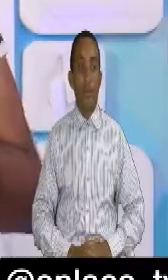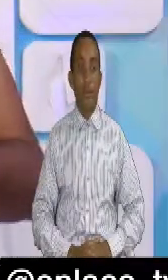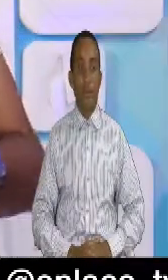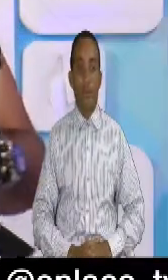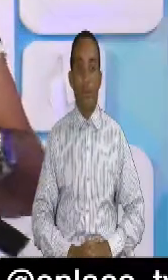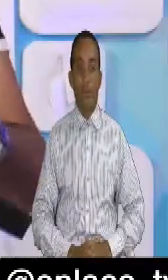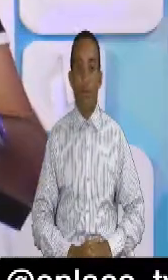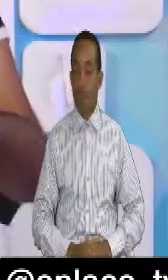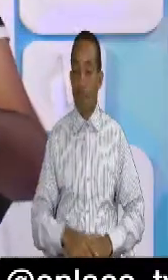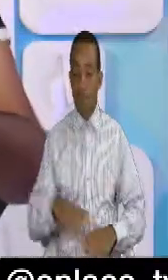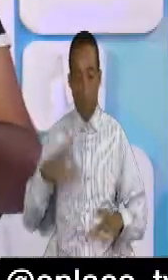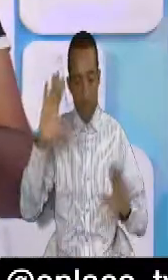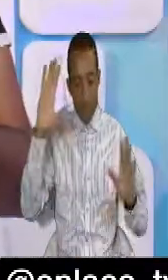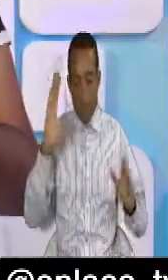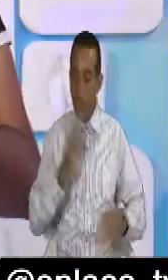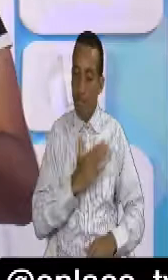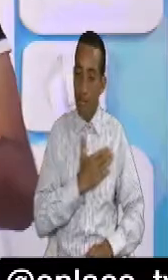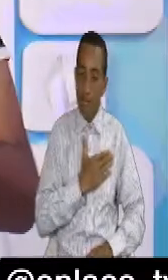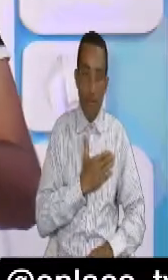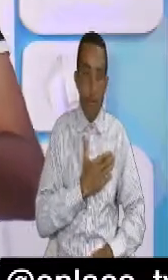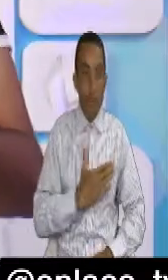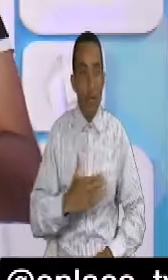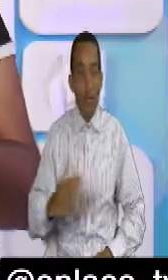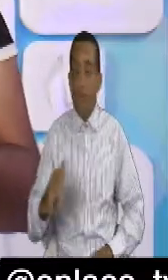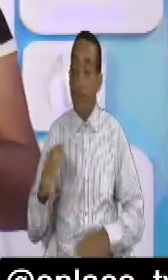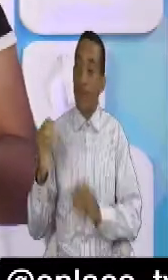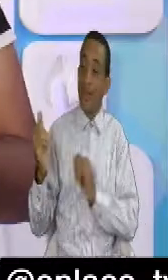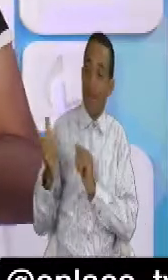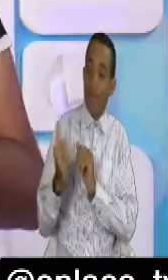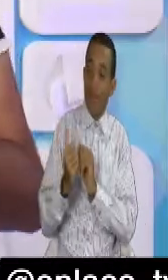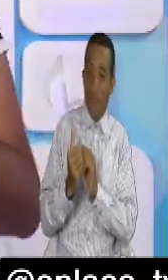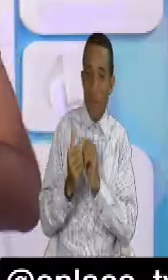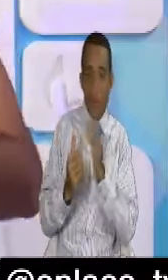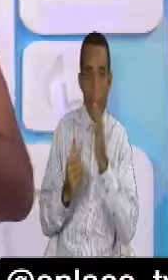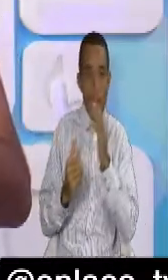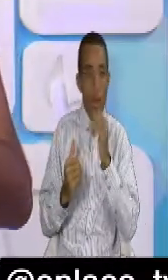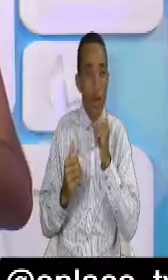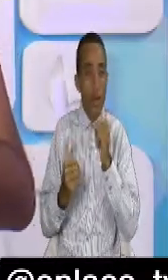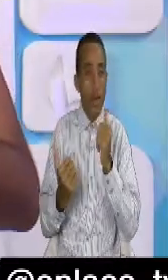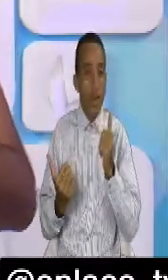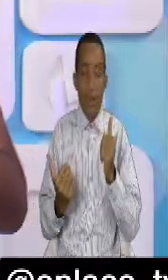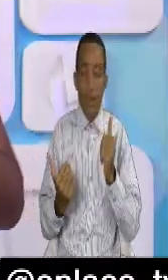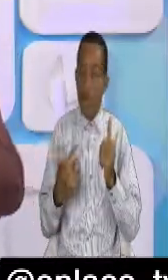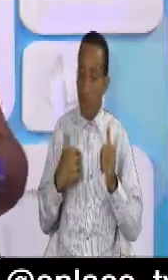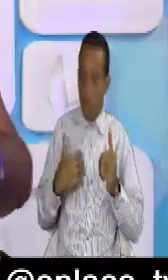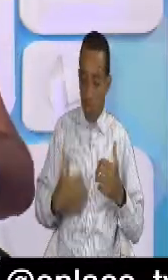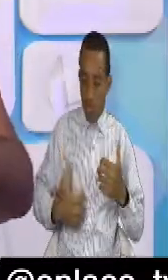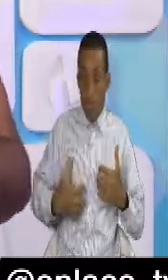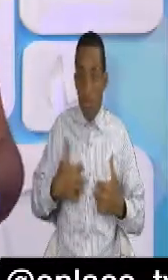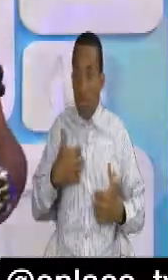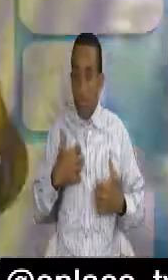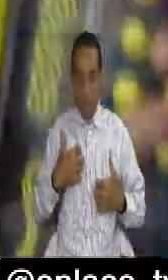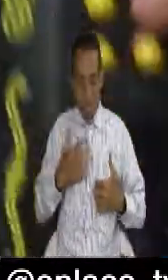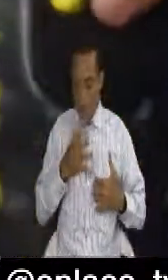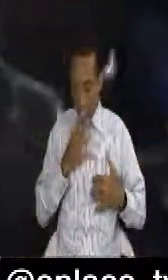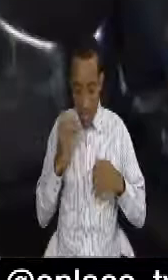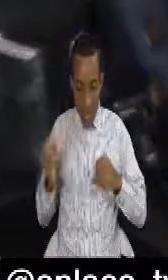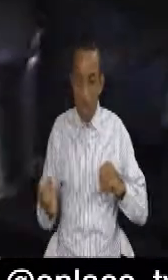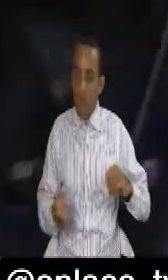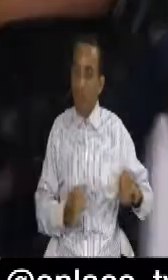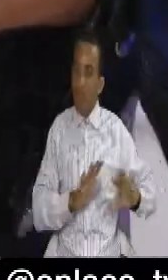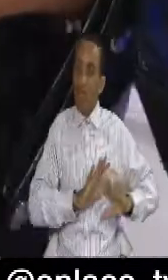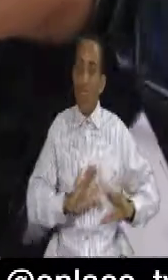todo, todo, si tú estás conmigo. Ay, no le temo a nada, nada, si